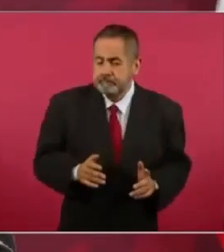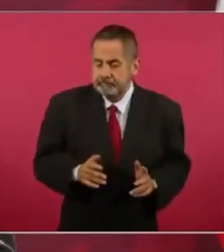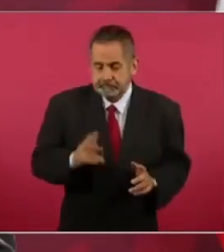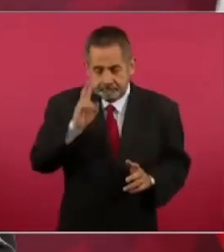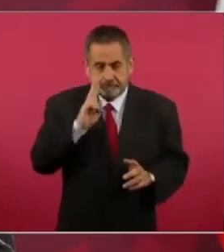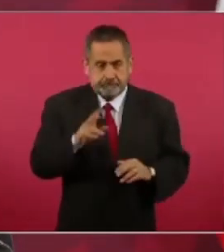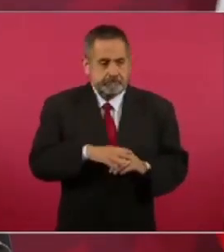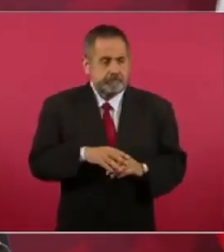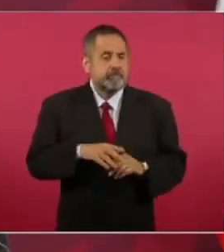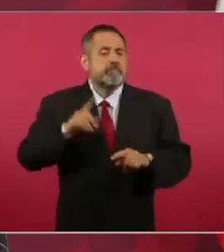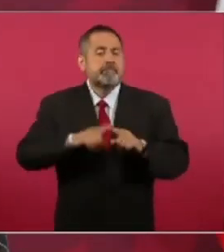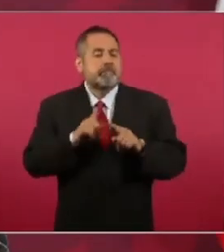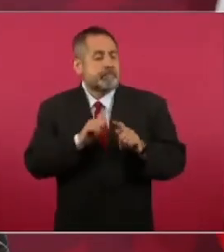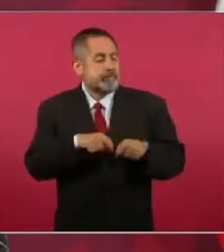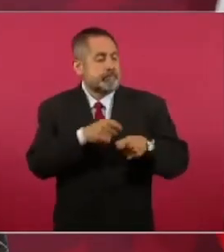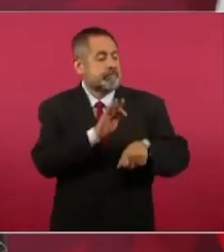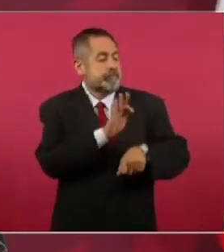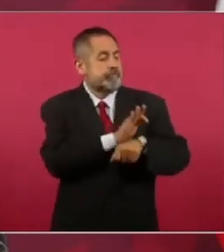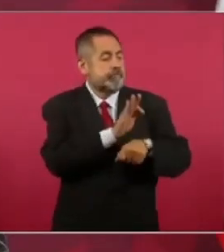protección,